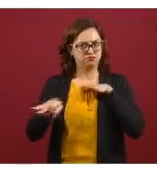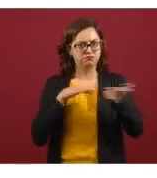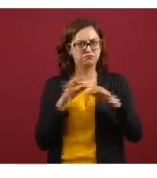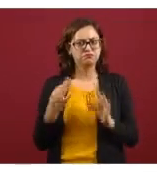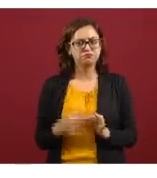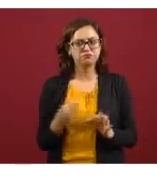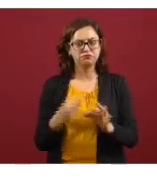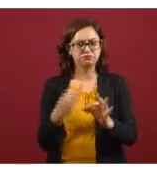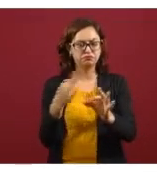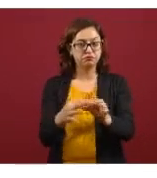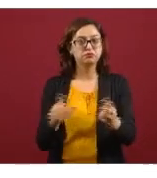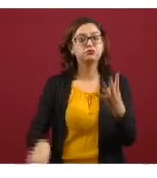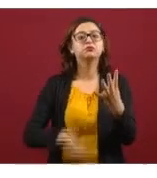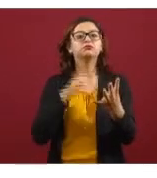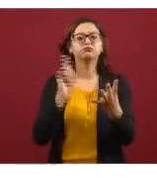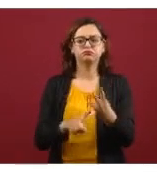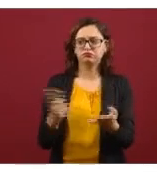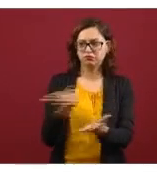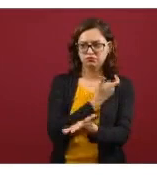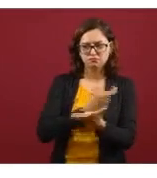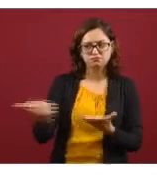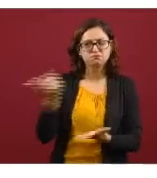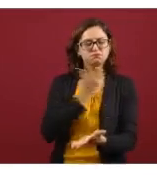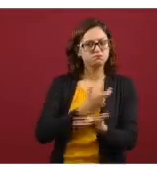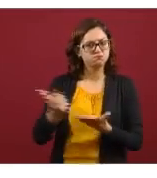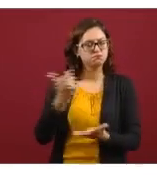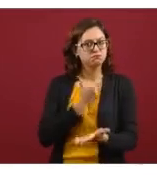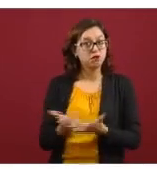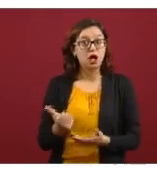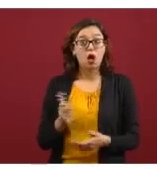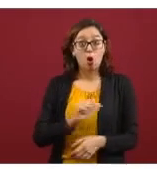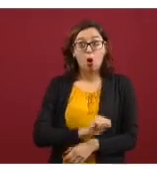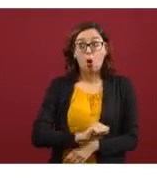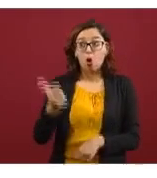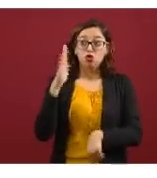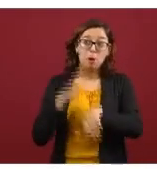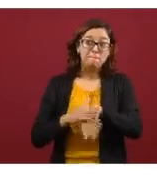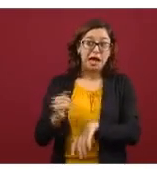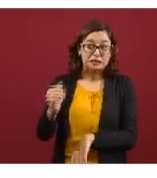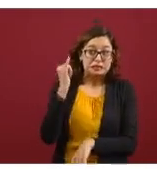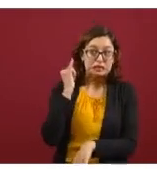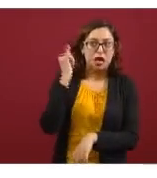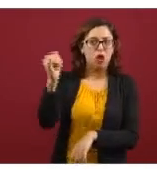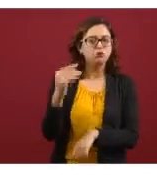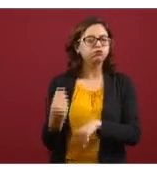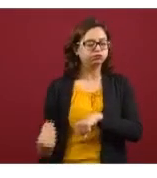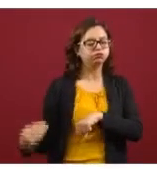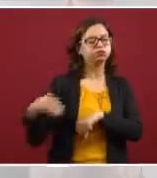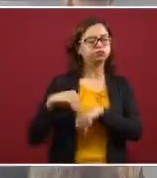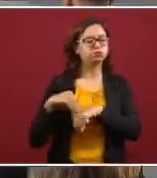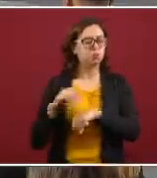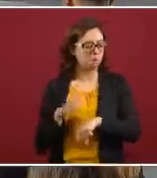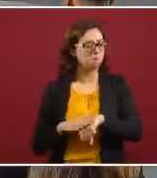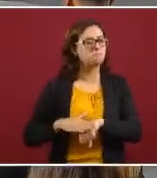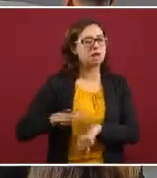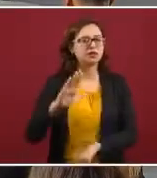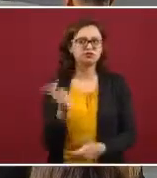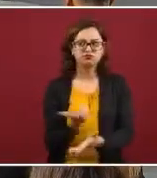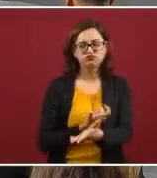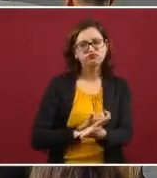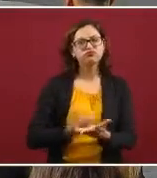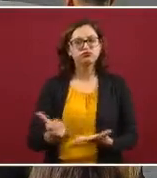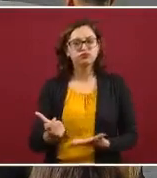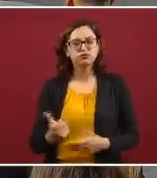estímulo económico para quienes trabajen en las regiones más apartadas y de mayor complejidad social.